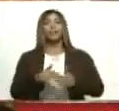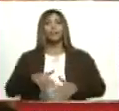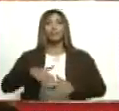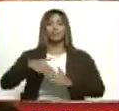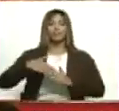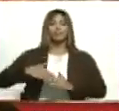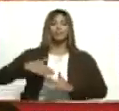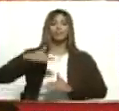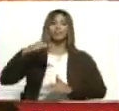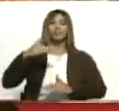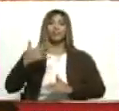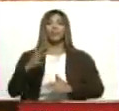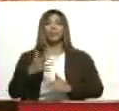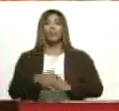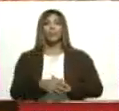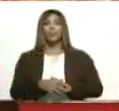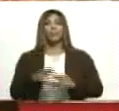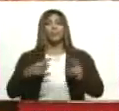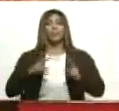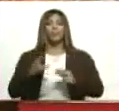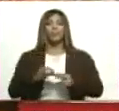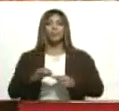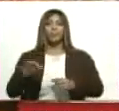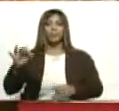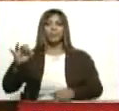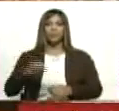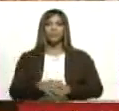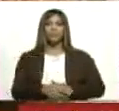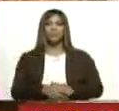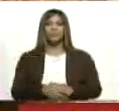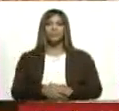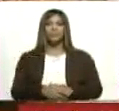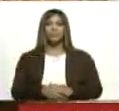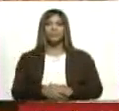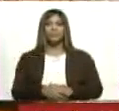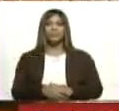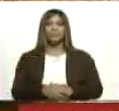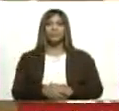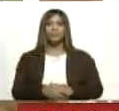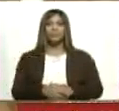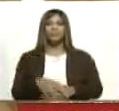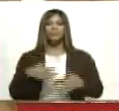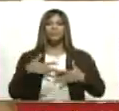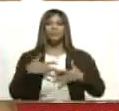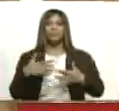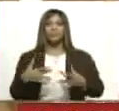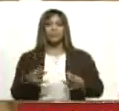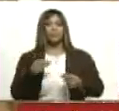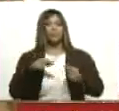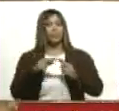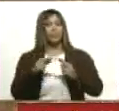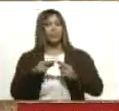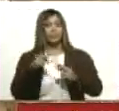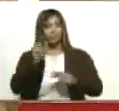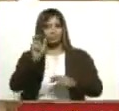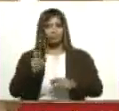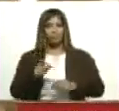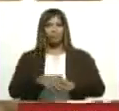Amalivaca, que es una marioneta de 12 metros de altura. Súper, súper interesante. Tuvimos la oportunidad de conocer al señor